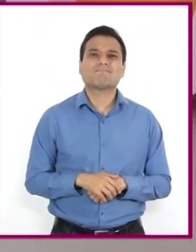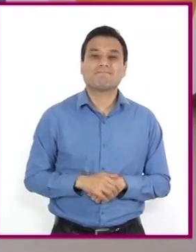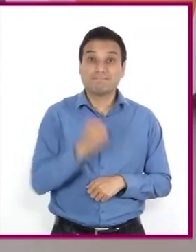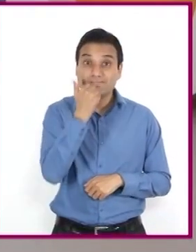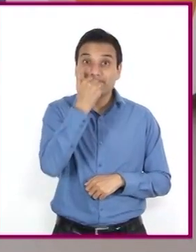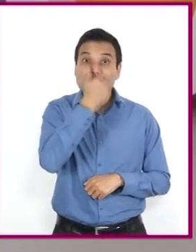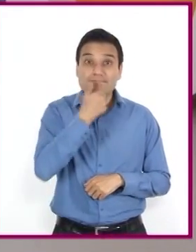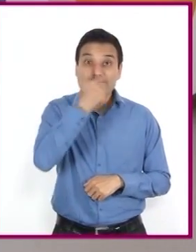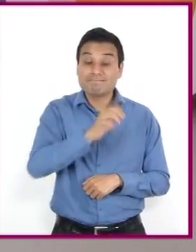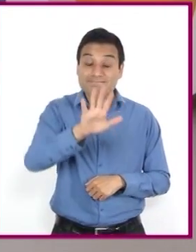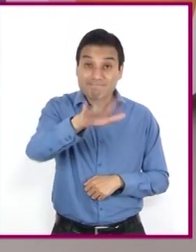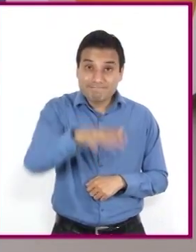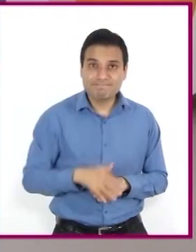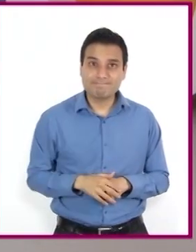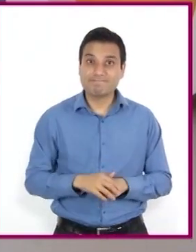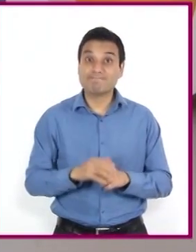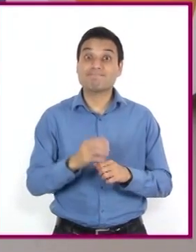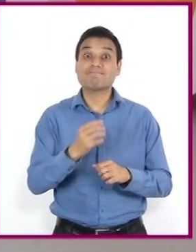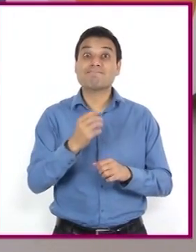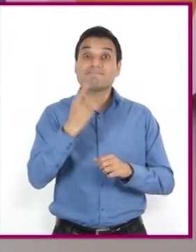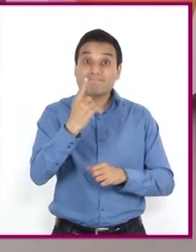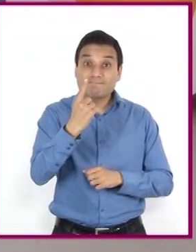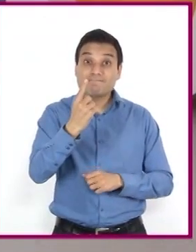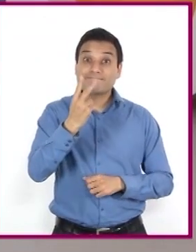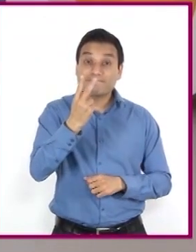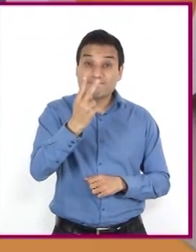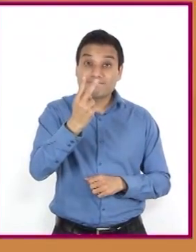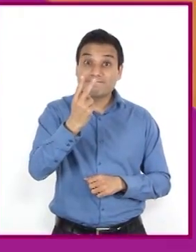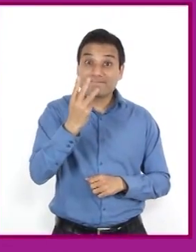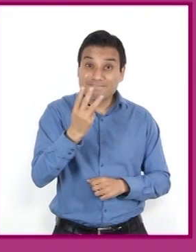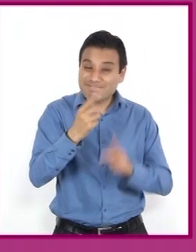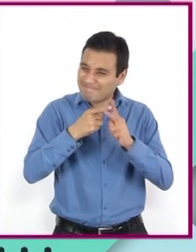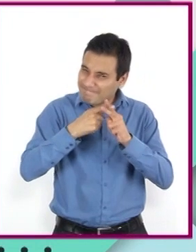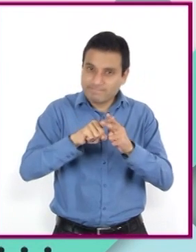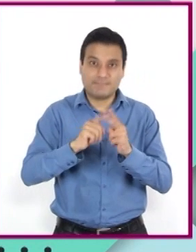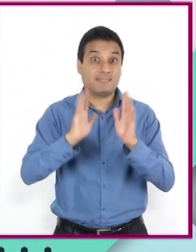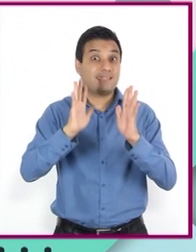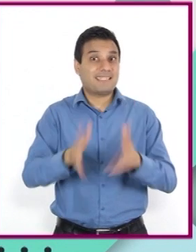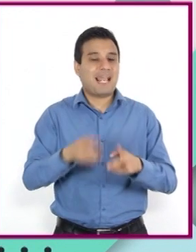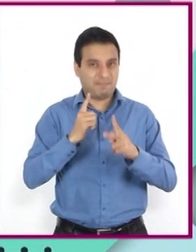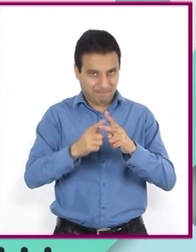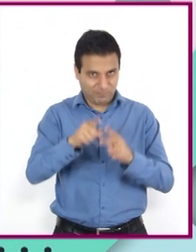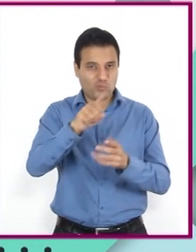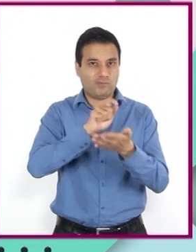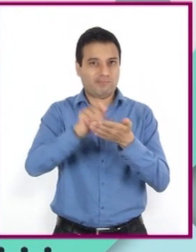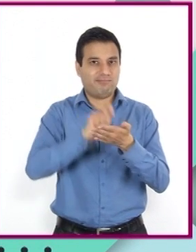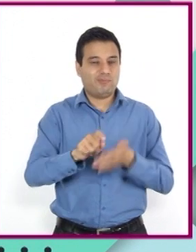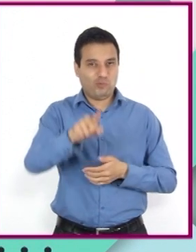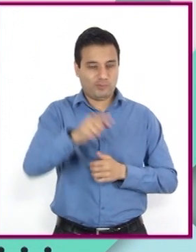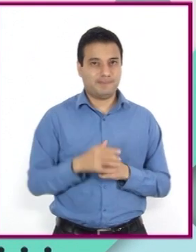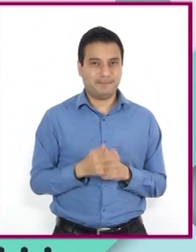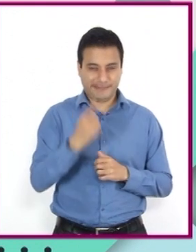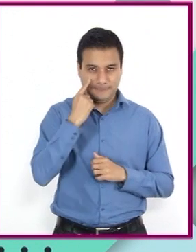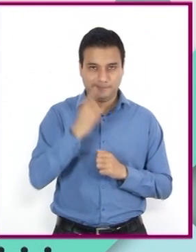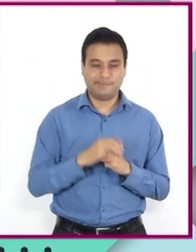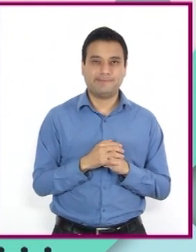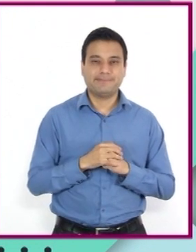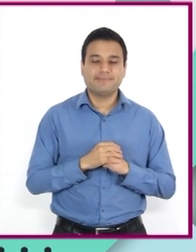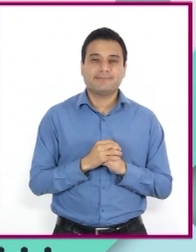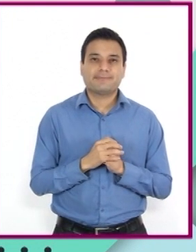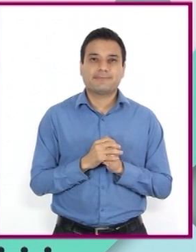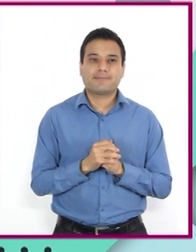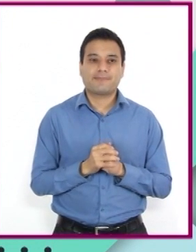y alumnos, en sus marcas, ¿listas? ¿Listos? Comenzamos. La primera operación,